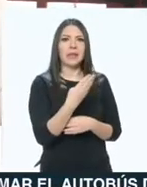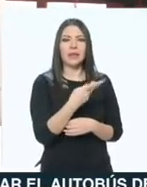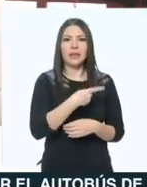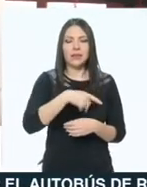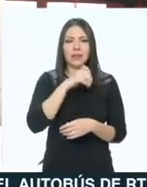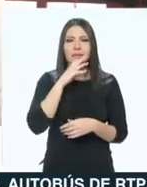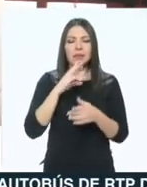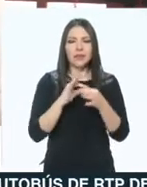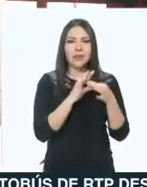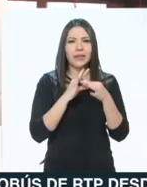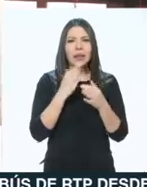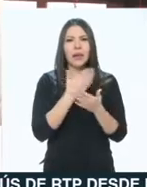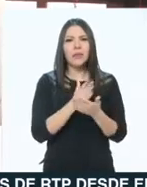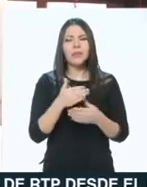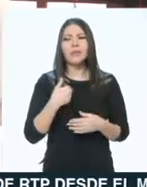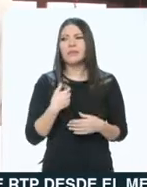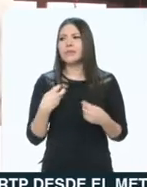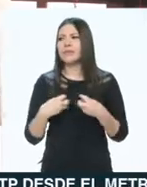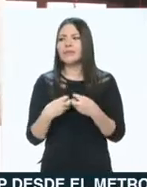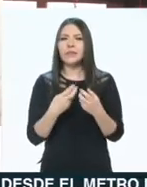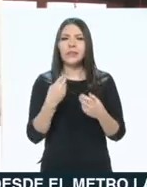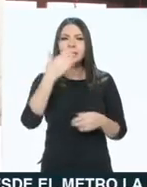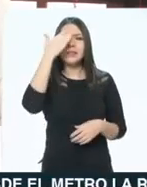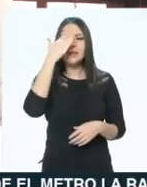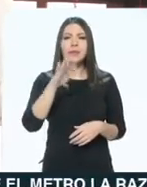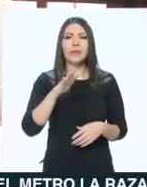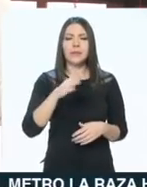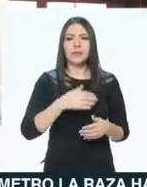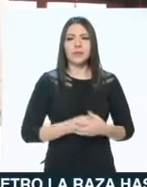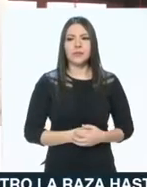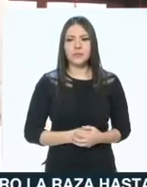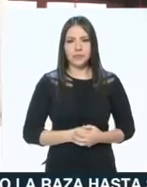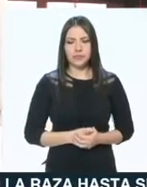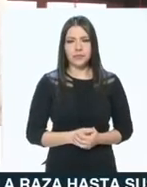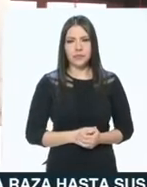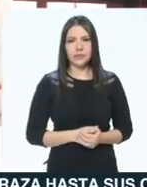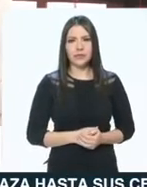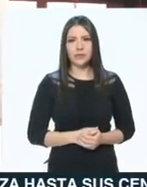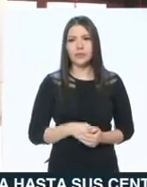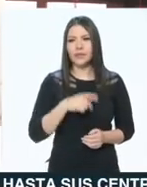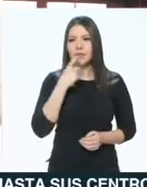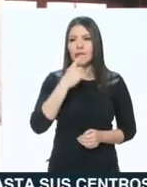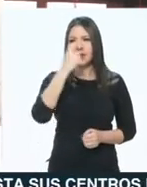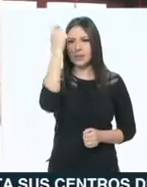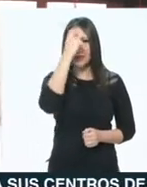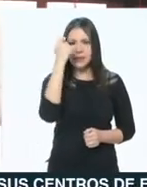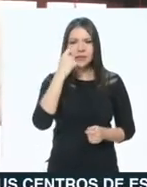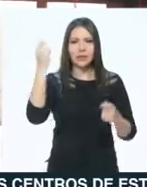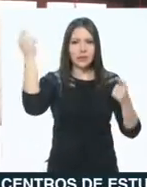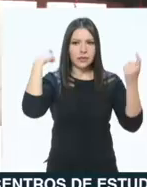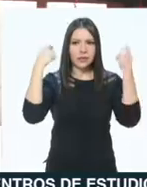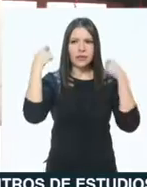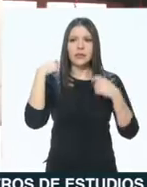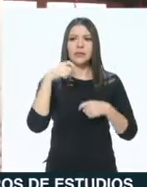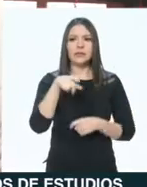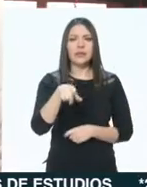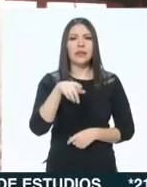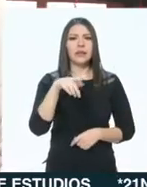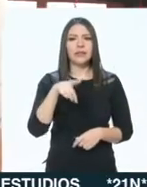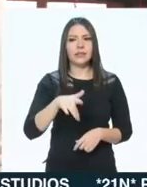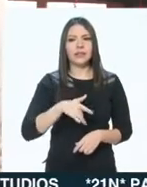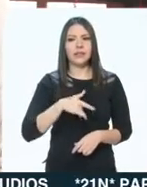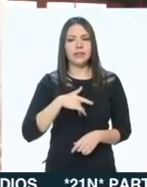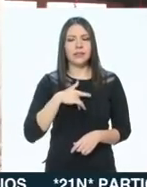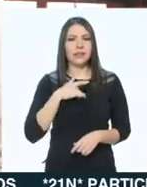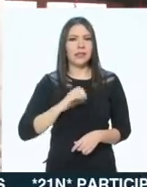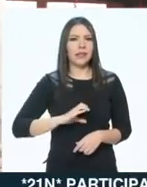es que nació de la inquietud de decir, al final el maquillaje y el peinado sí es una herramienta muchas veces que nos ayuda a